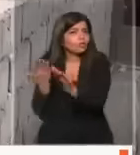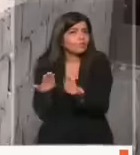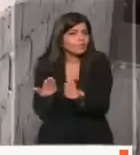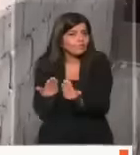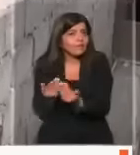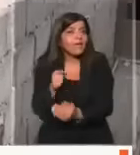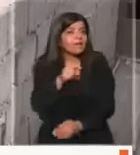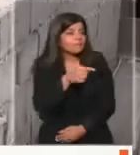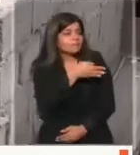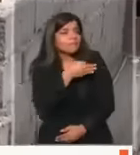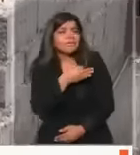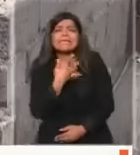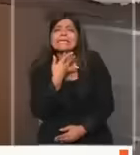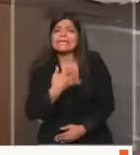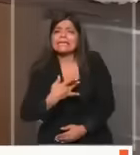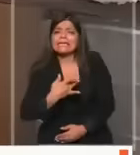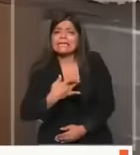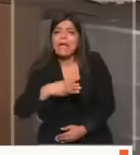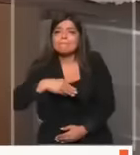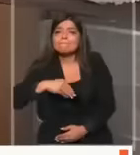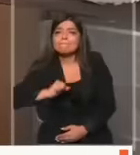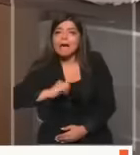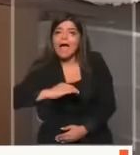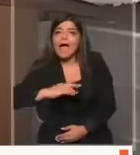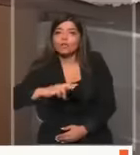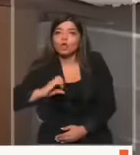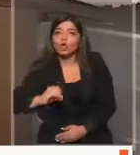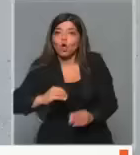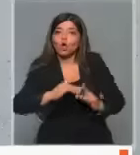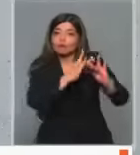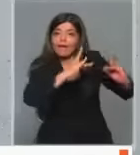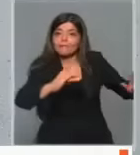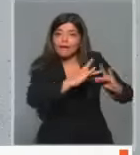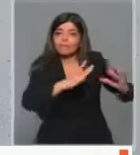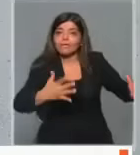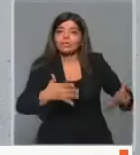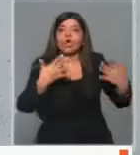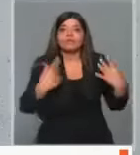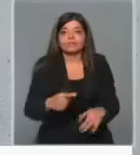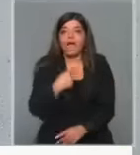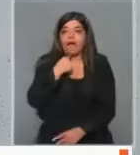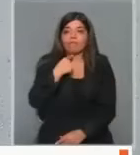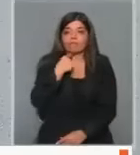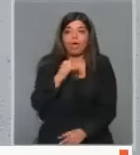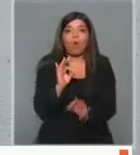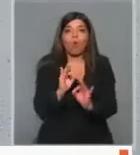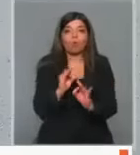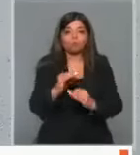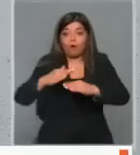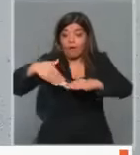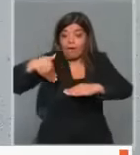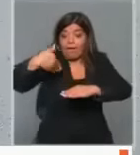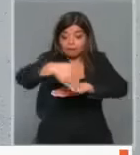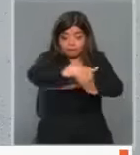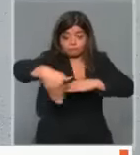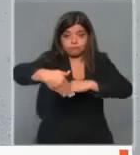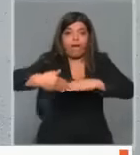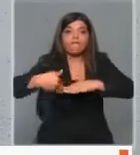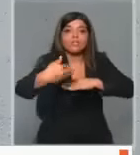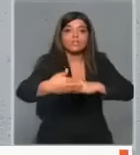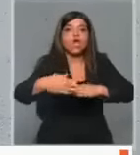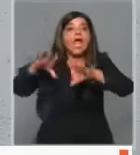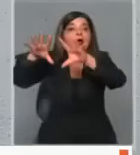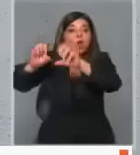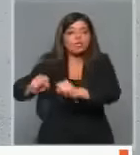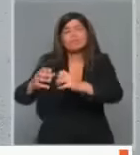de un macrocampamento que está al lado y que ya los afectó. Y justo frente, pasado a la avenida, hay una toma gigante.